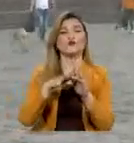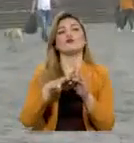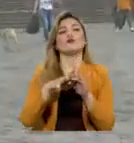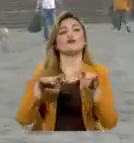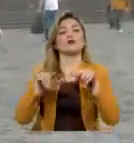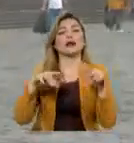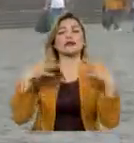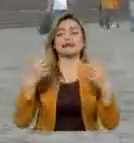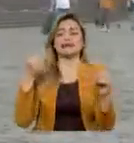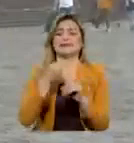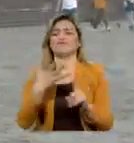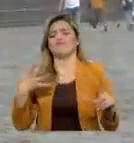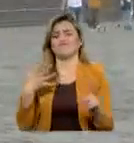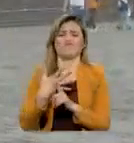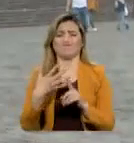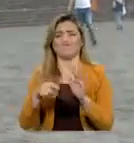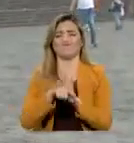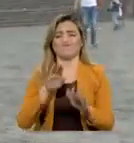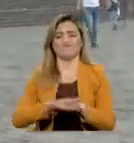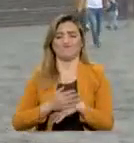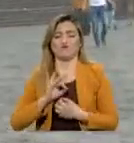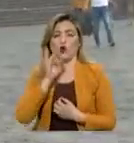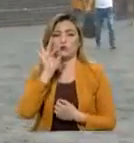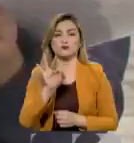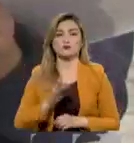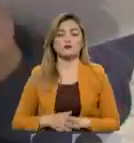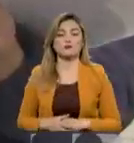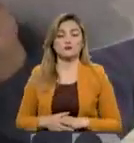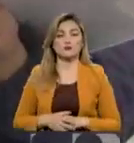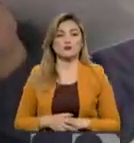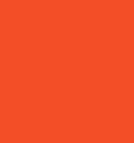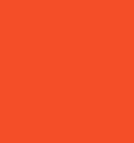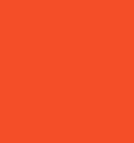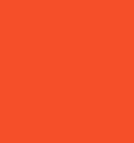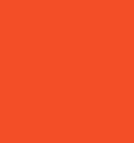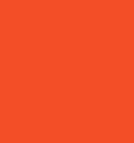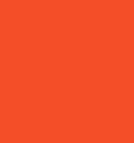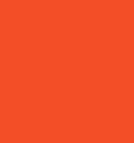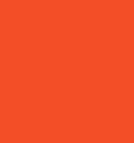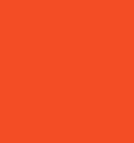los sectores más golpeados por el COVID-19. En Quito, Belén Merizalde, 24 horas.